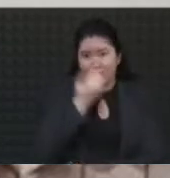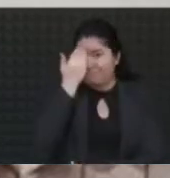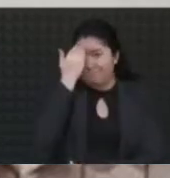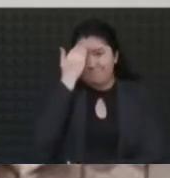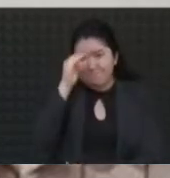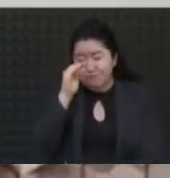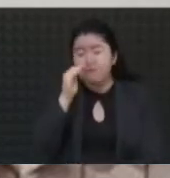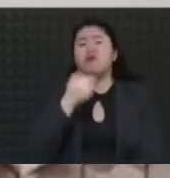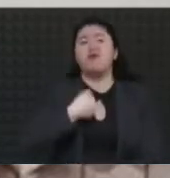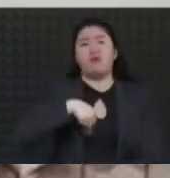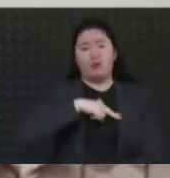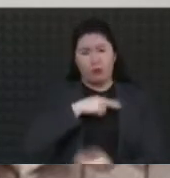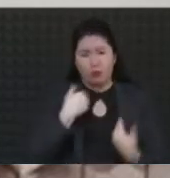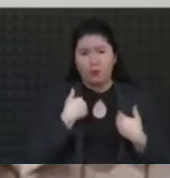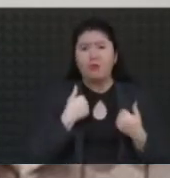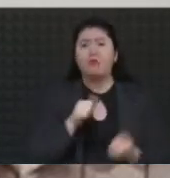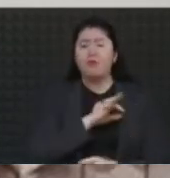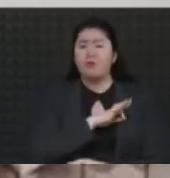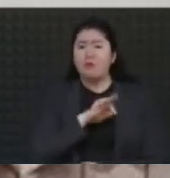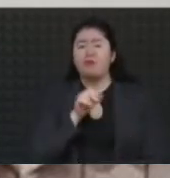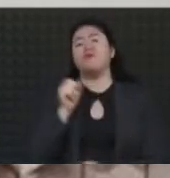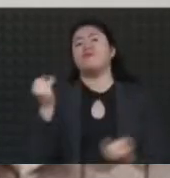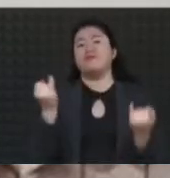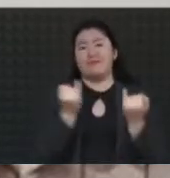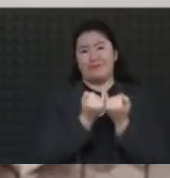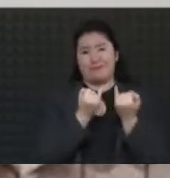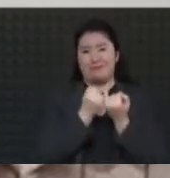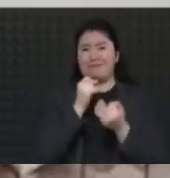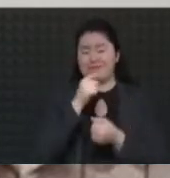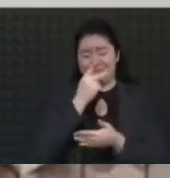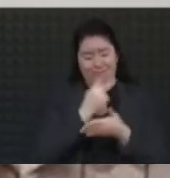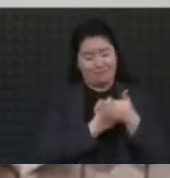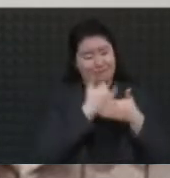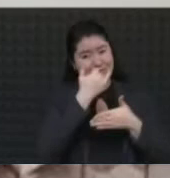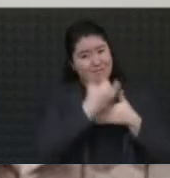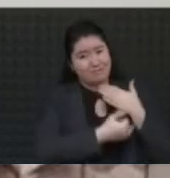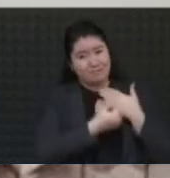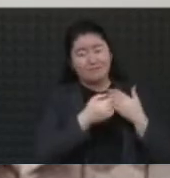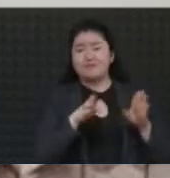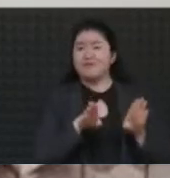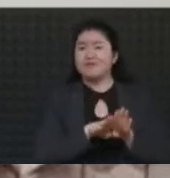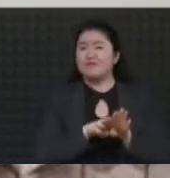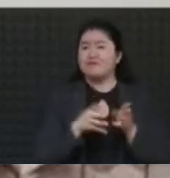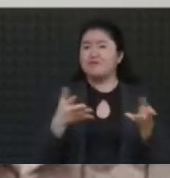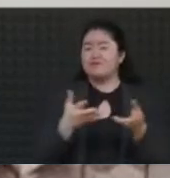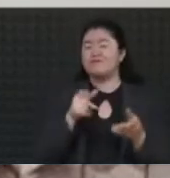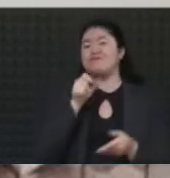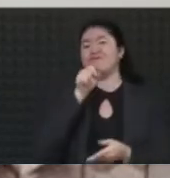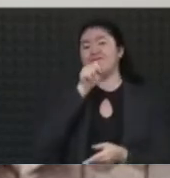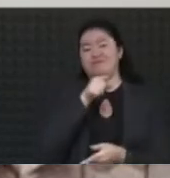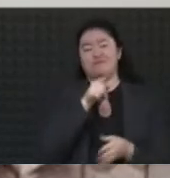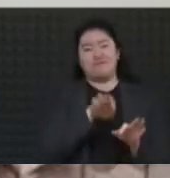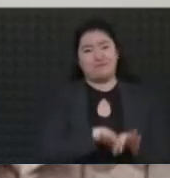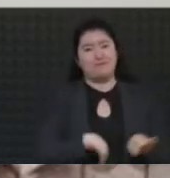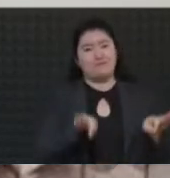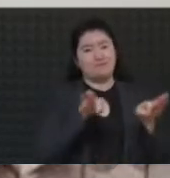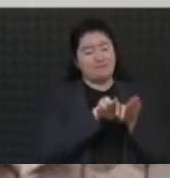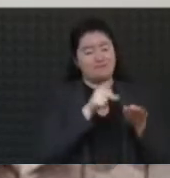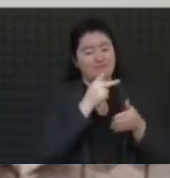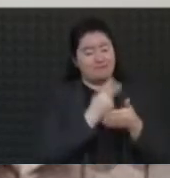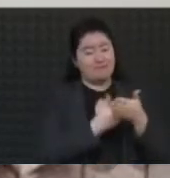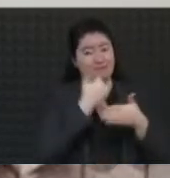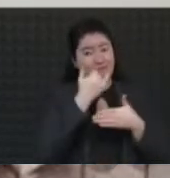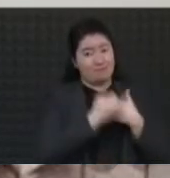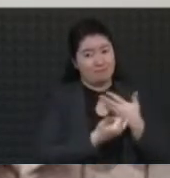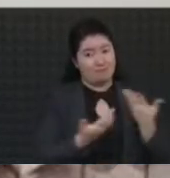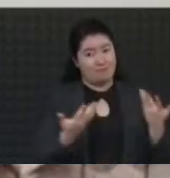cuál es el proyecto base de reforzamiento y sobre lo cual se está haciendo el proyecto ejecutivo. Entonces lo va a presentar